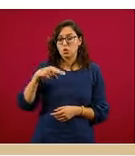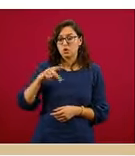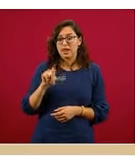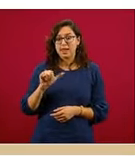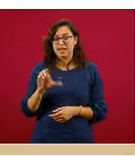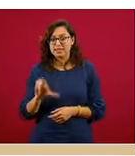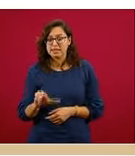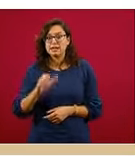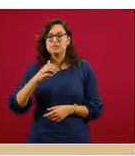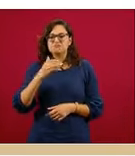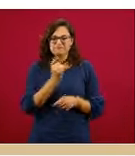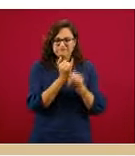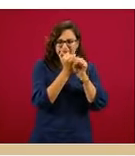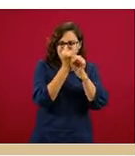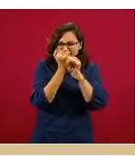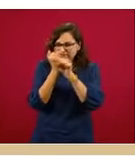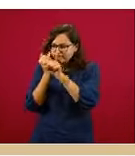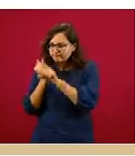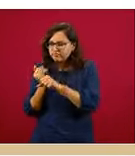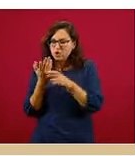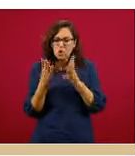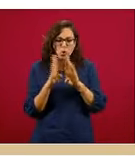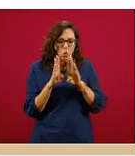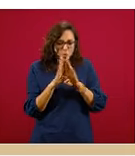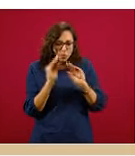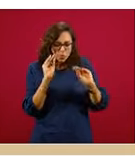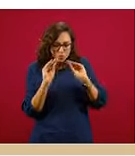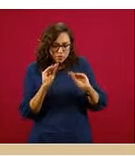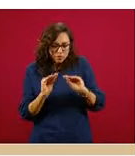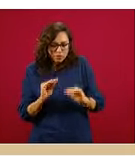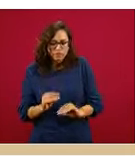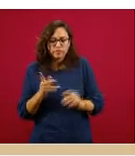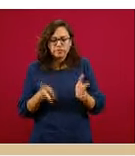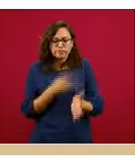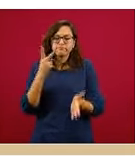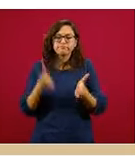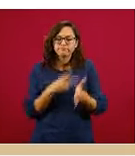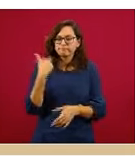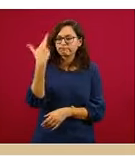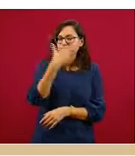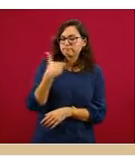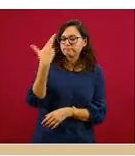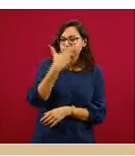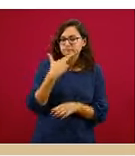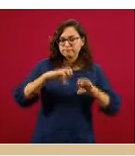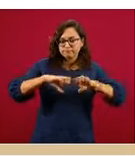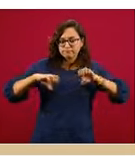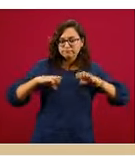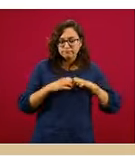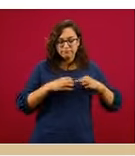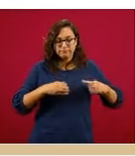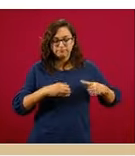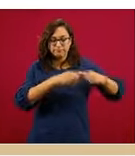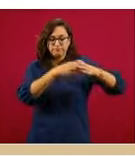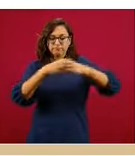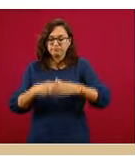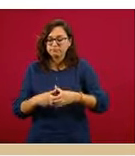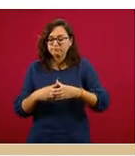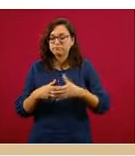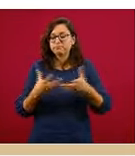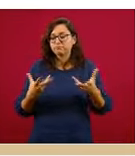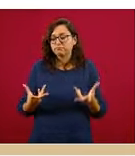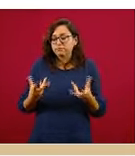generar insumos que además ponemos a consideración y que revisamos de manera constante con un equipo técnico. Este equipo técnico